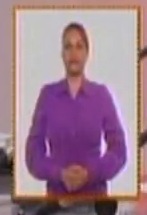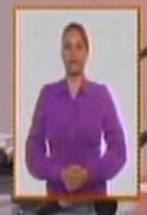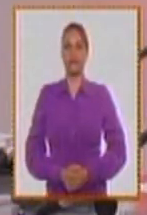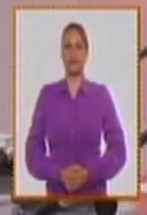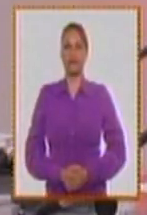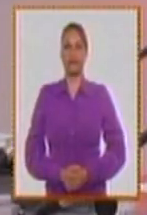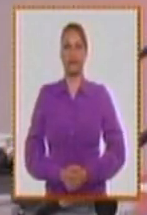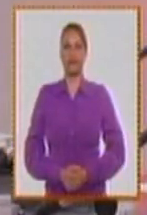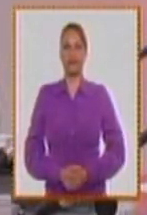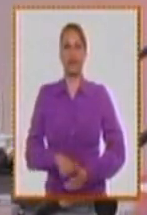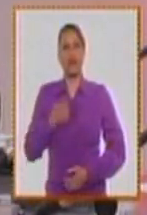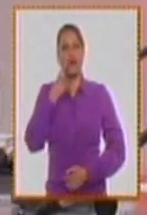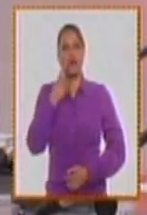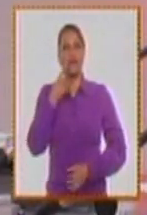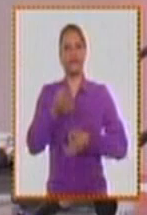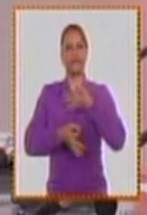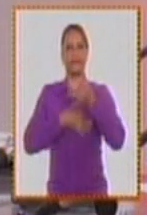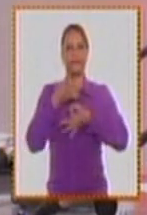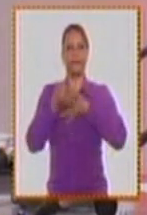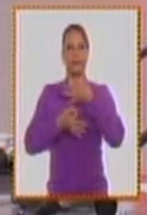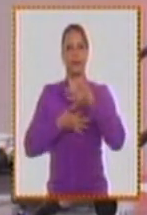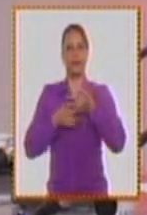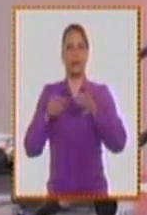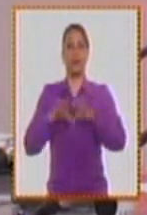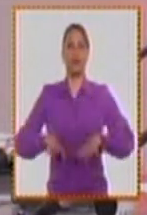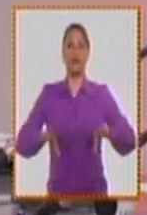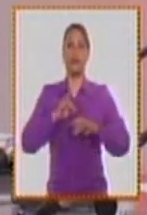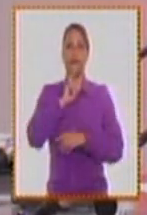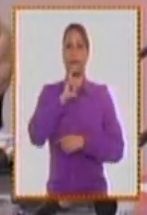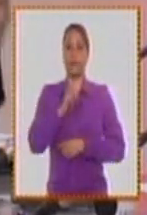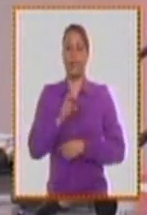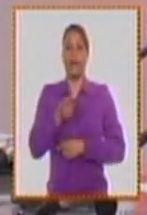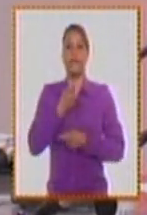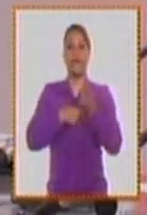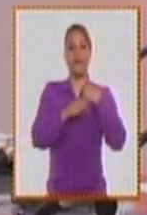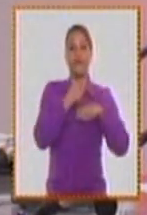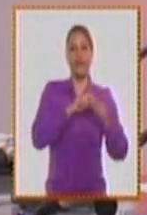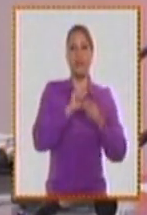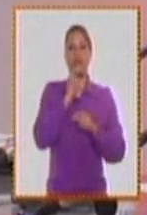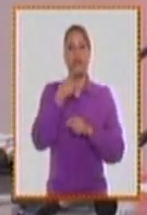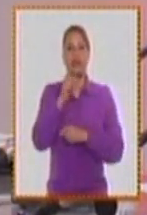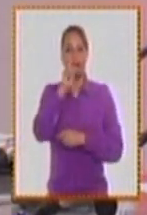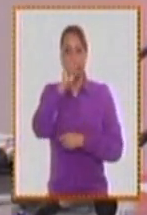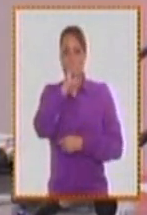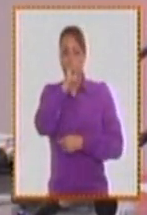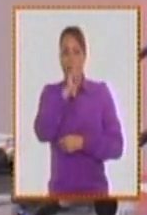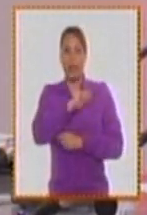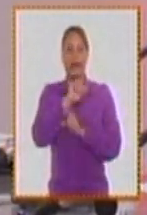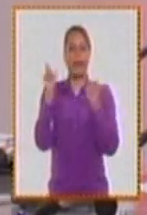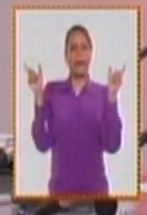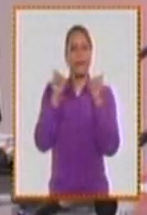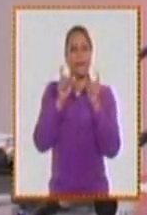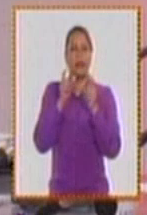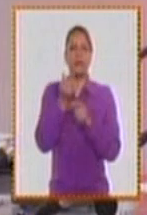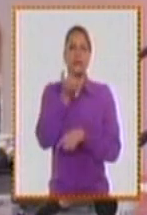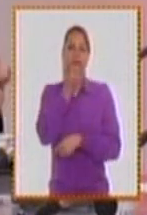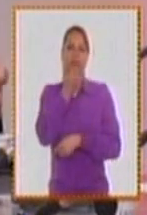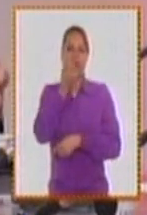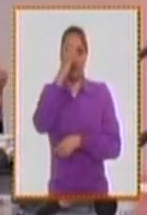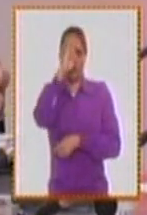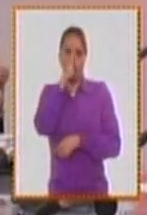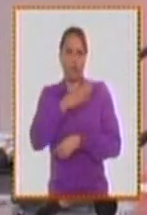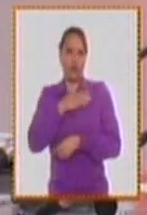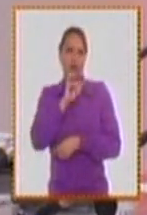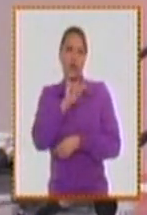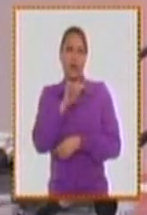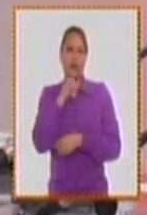Bueno, en este escenario complejo de tráfico internacional de drogas, su impacto en nuestro país, el